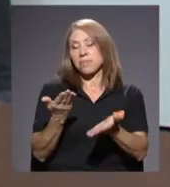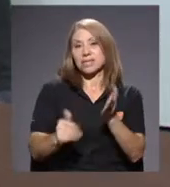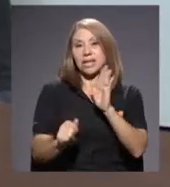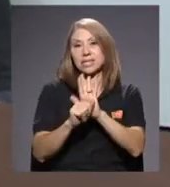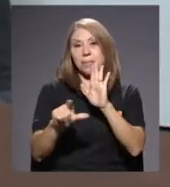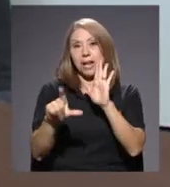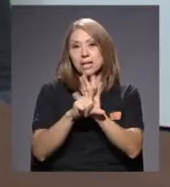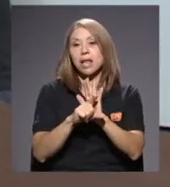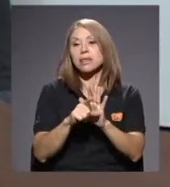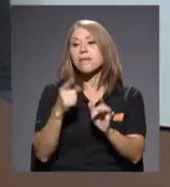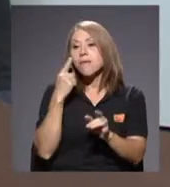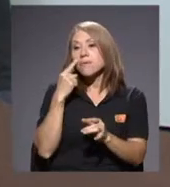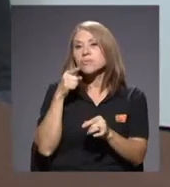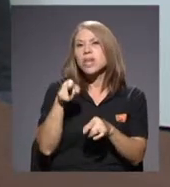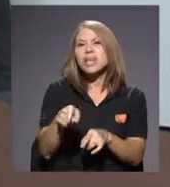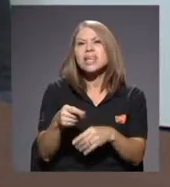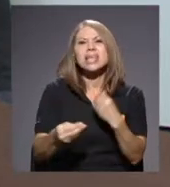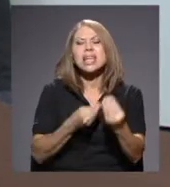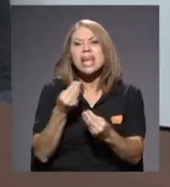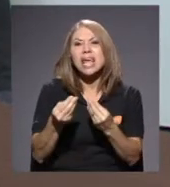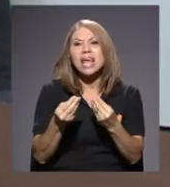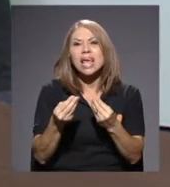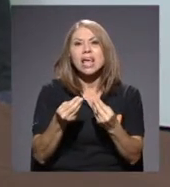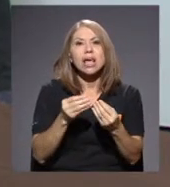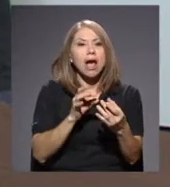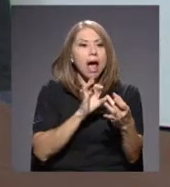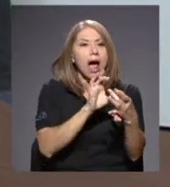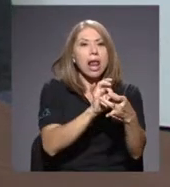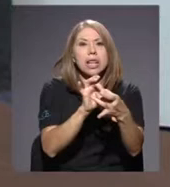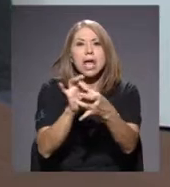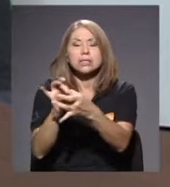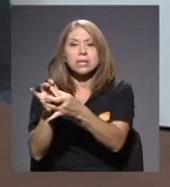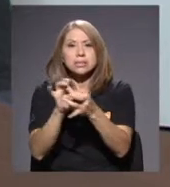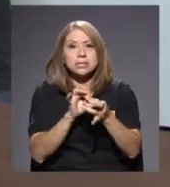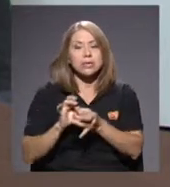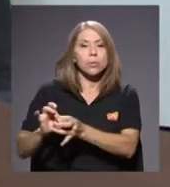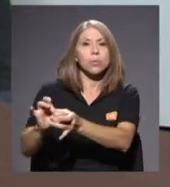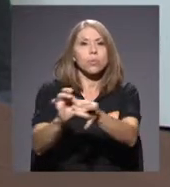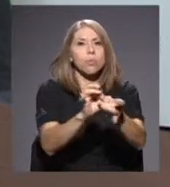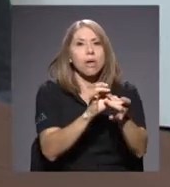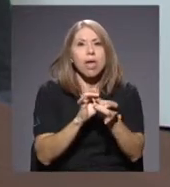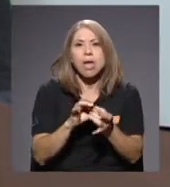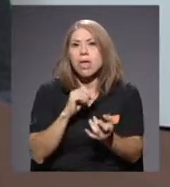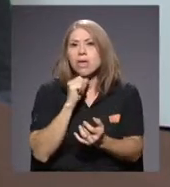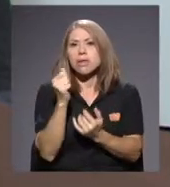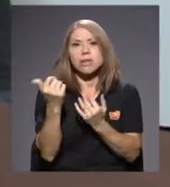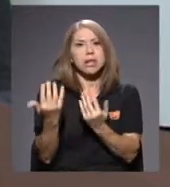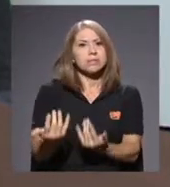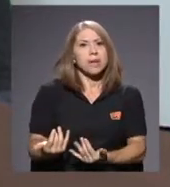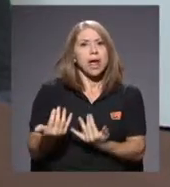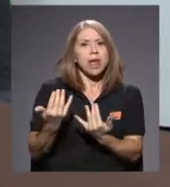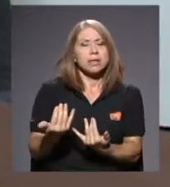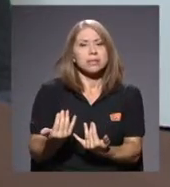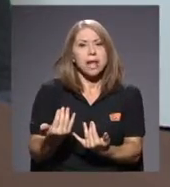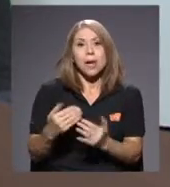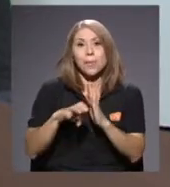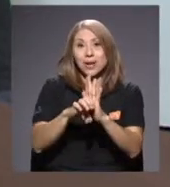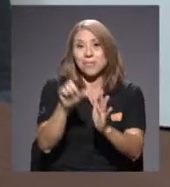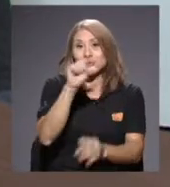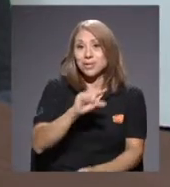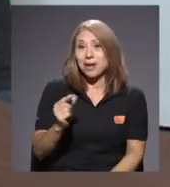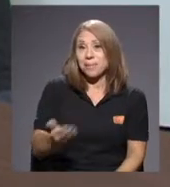flor de piel, tiene que ver mucho con las alianzas inesperadas. Sí. Uno jamás pensó, de hecho se lo preguntaba a José María Villalta la semana